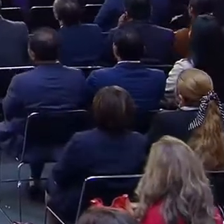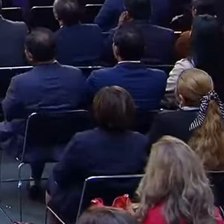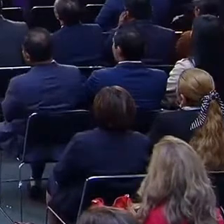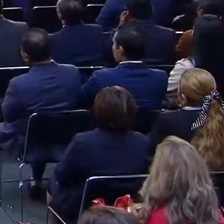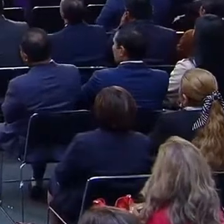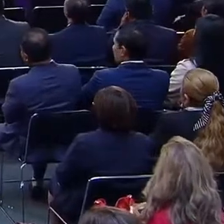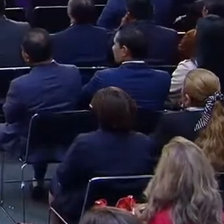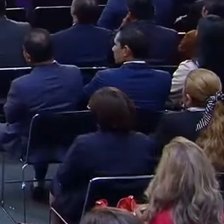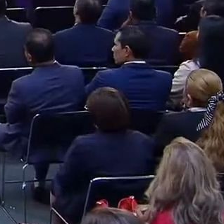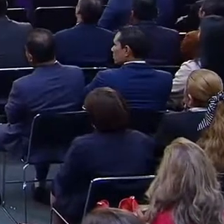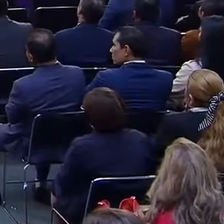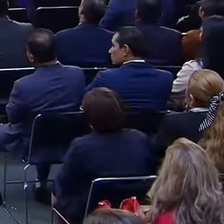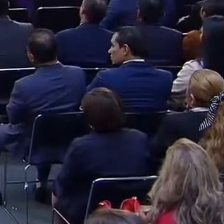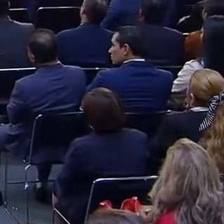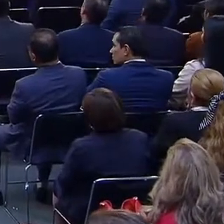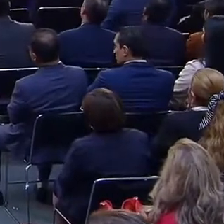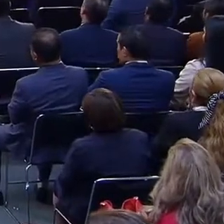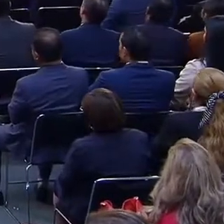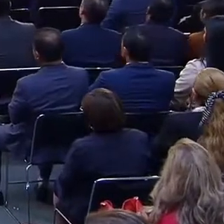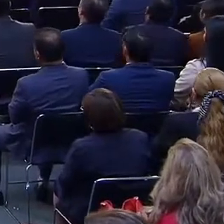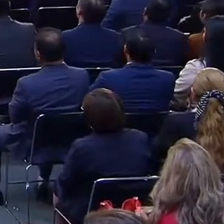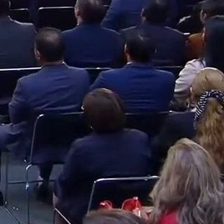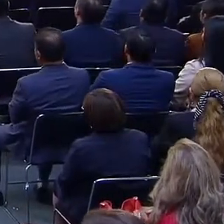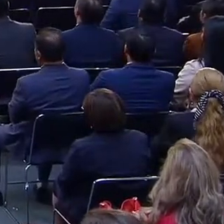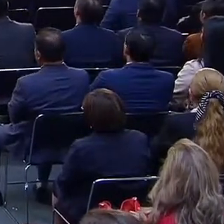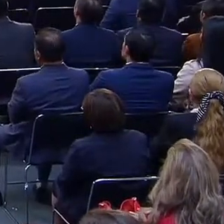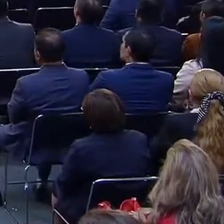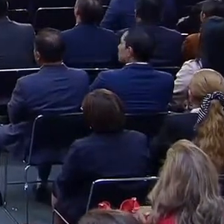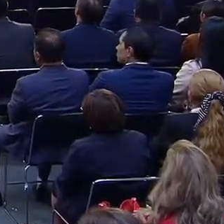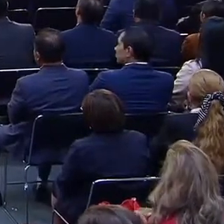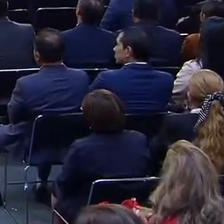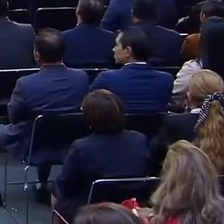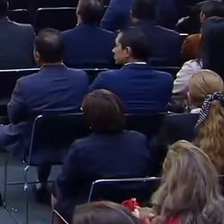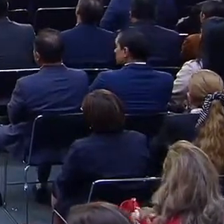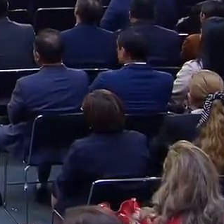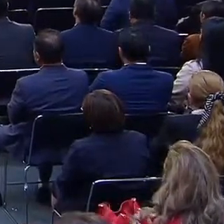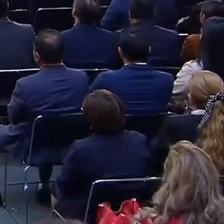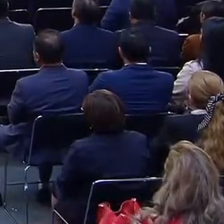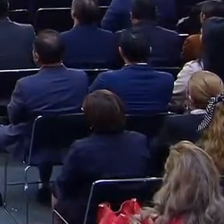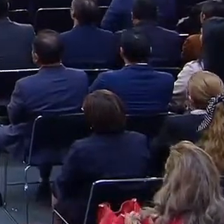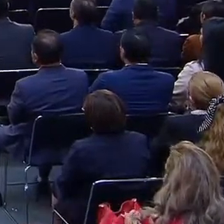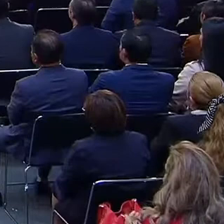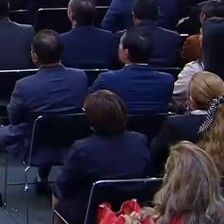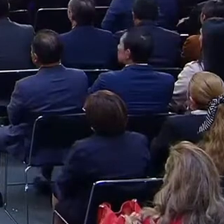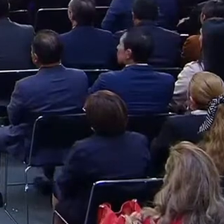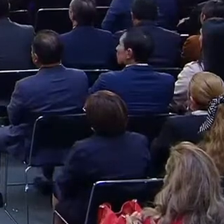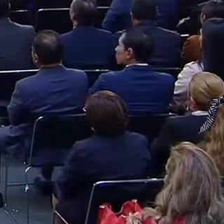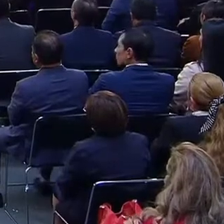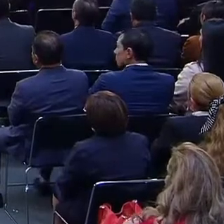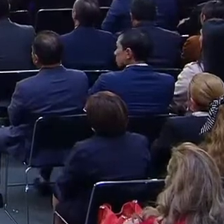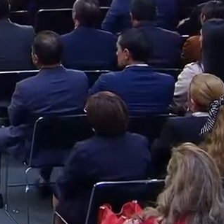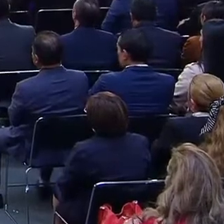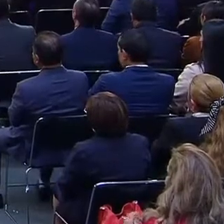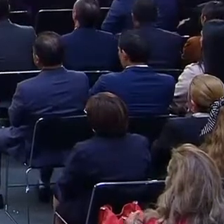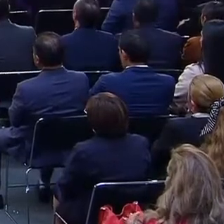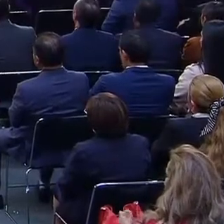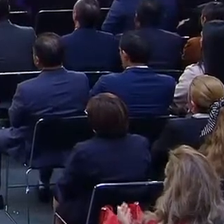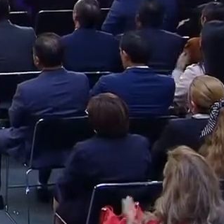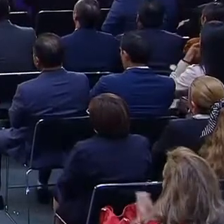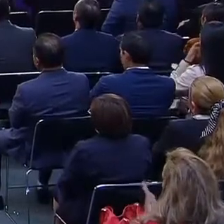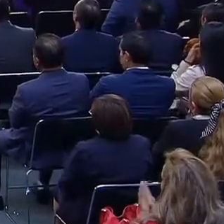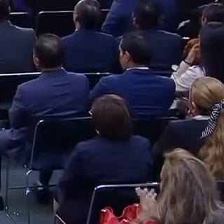Preside esta reunión con diputados federales y partidos en coalición el presidente constitucional de los Estados Unidos